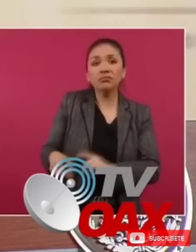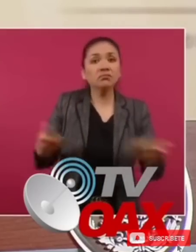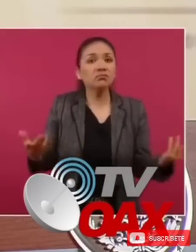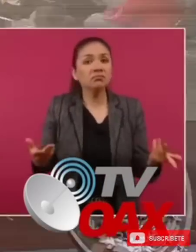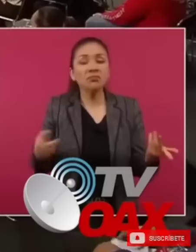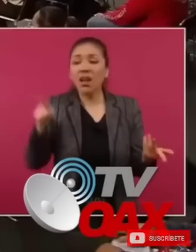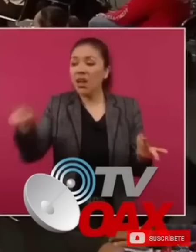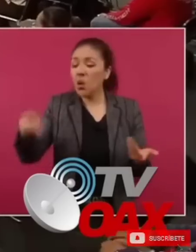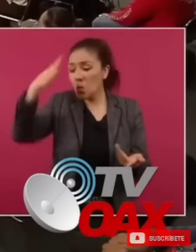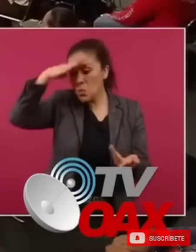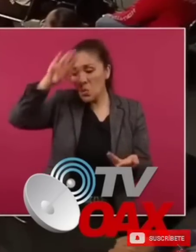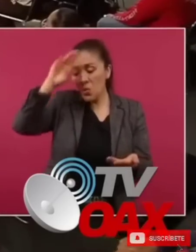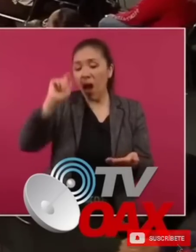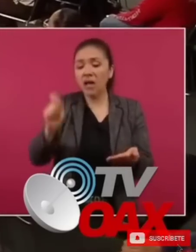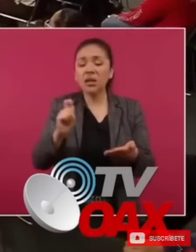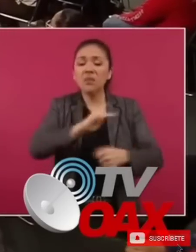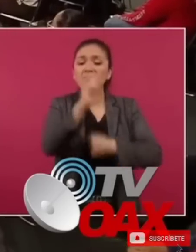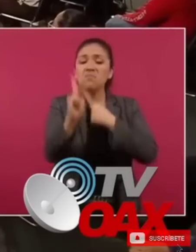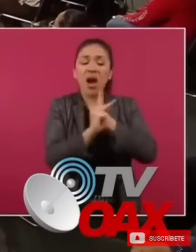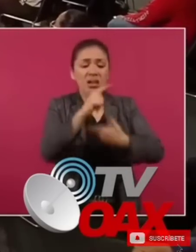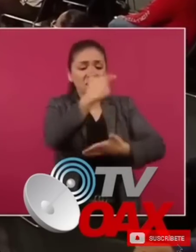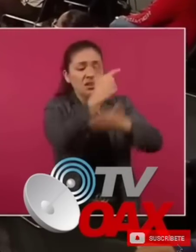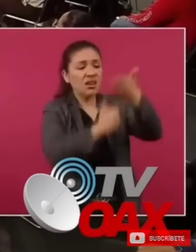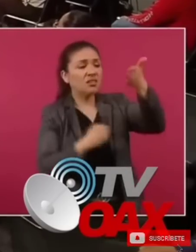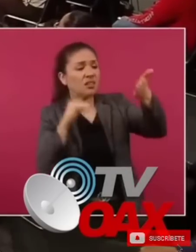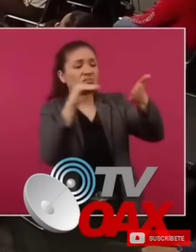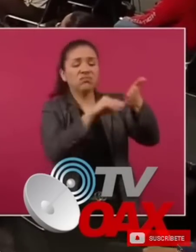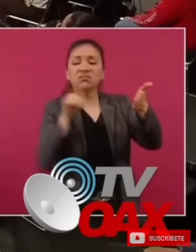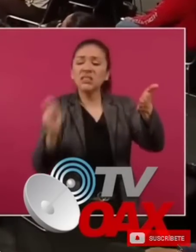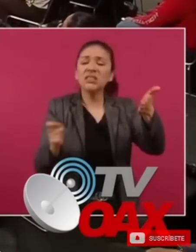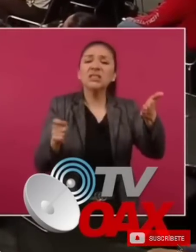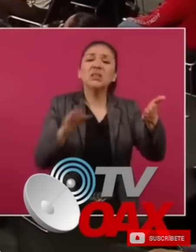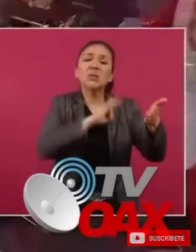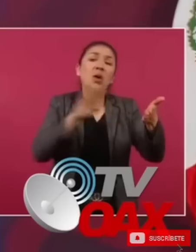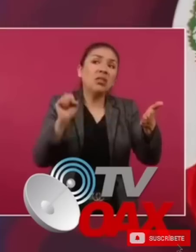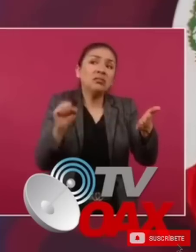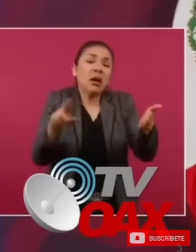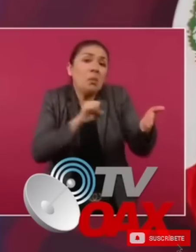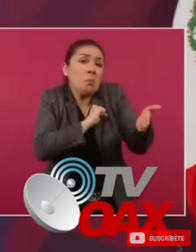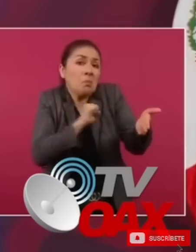en la lista de países terroristas.